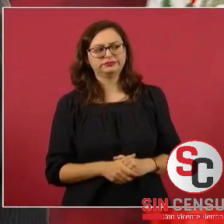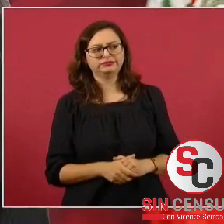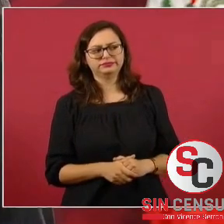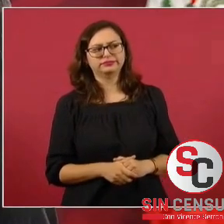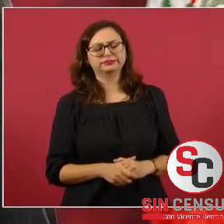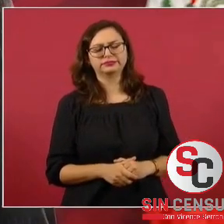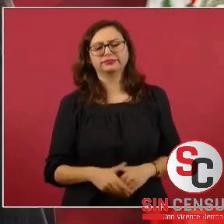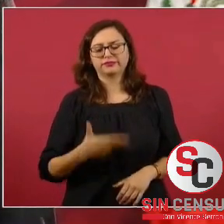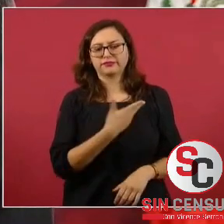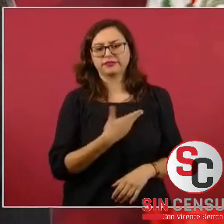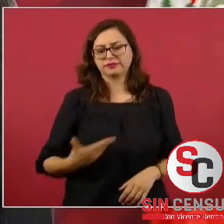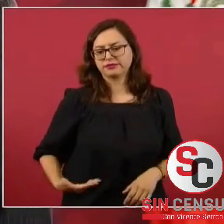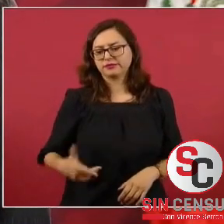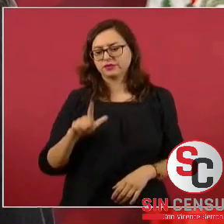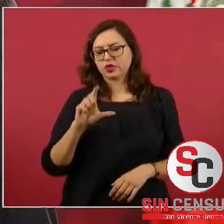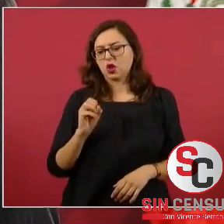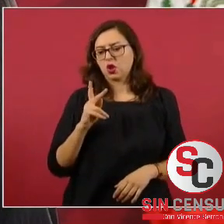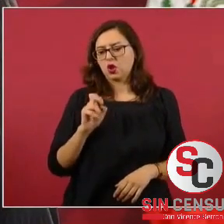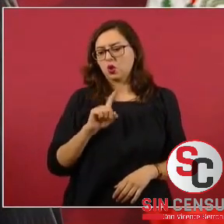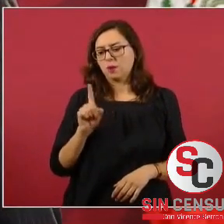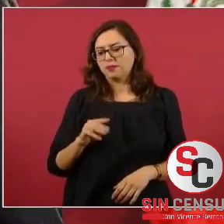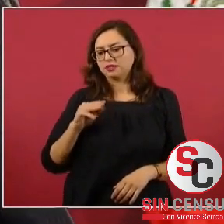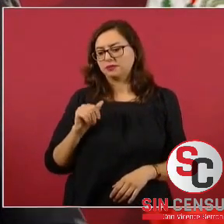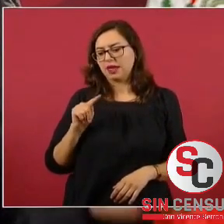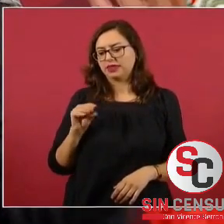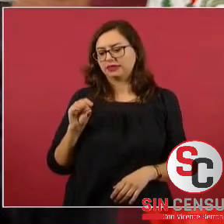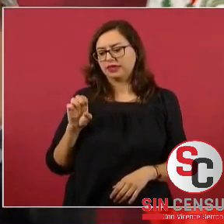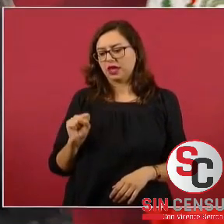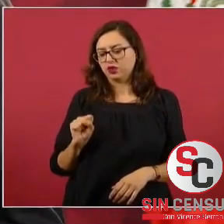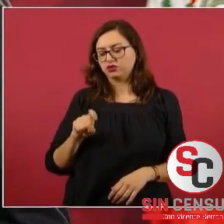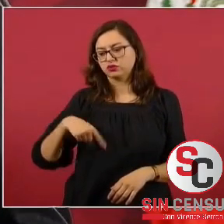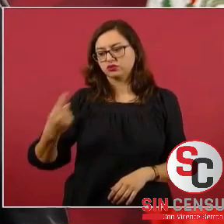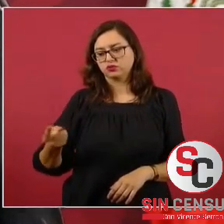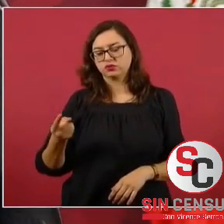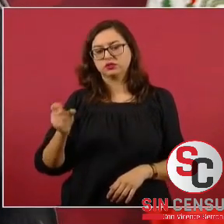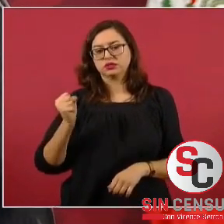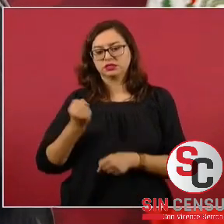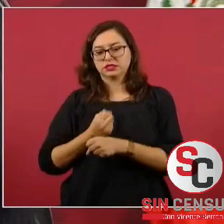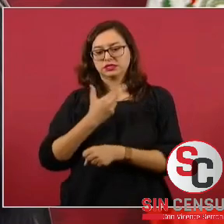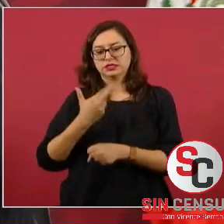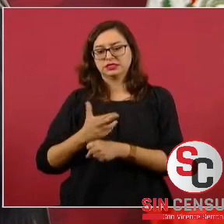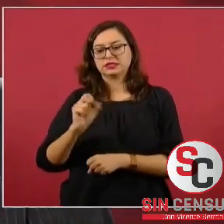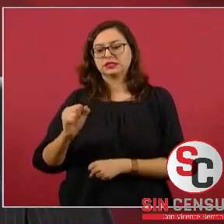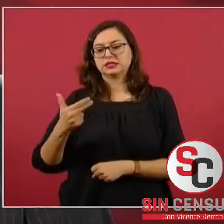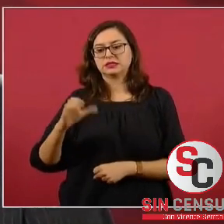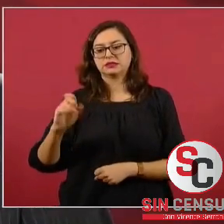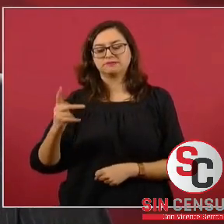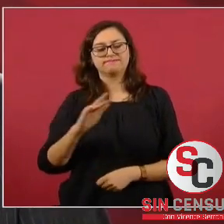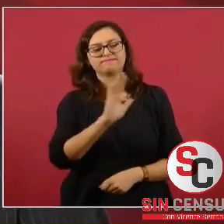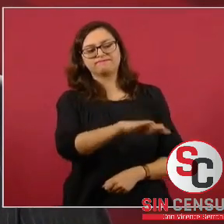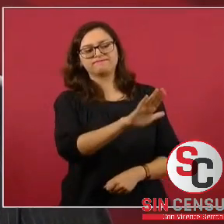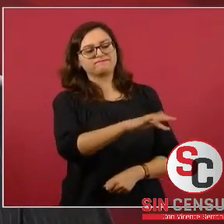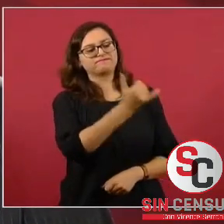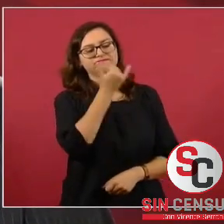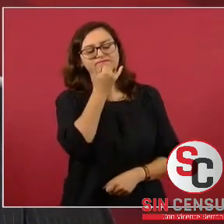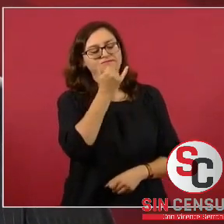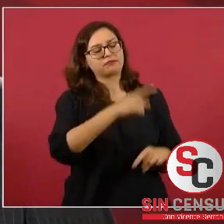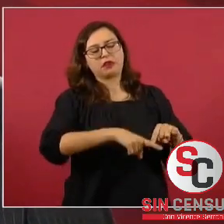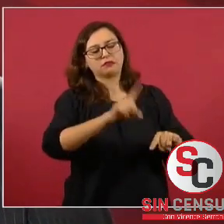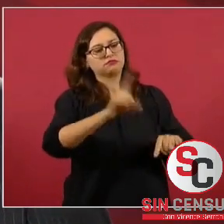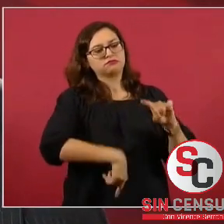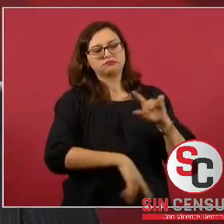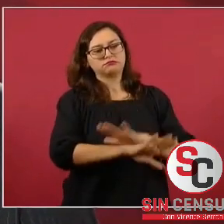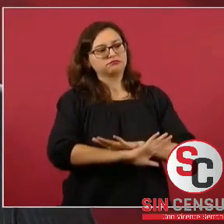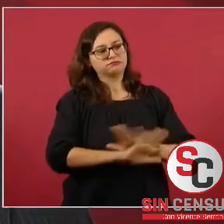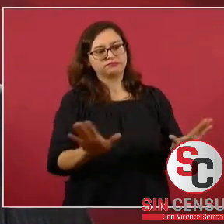de Hacienda le dijeron a las empresas: vamos a nacionalizar la industria eléctrica, porque si no, no vamos a